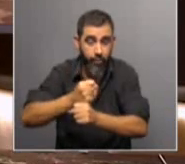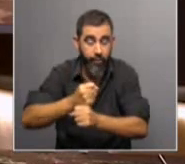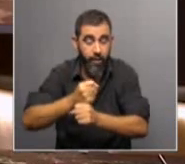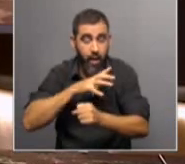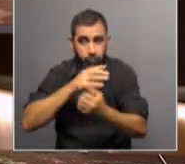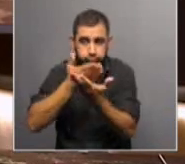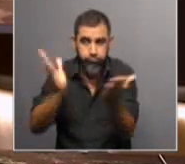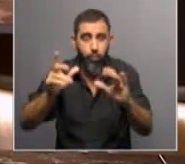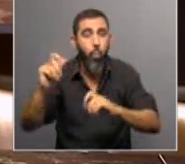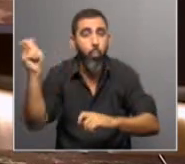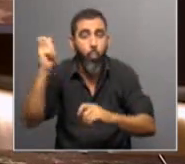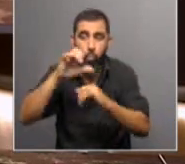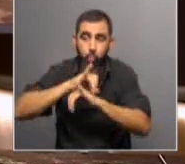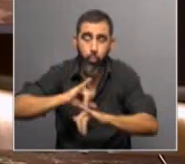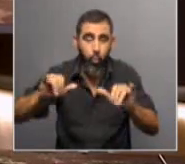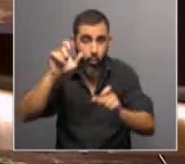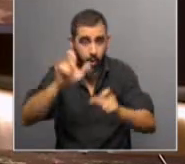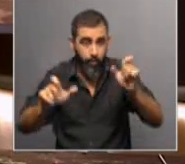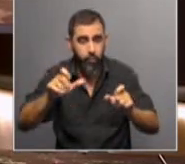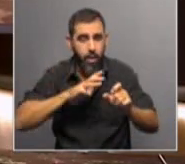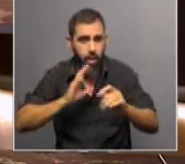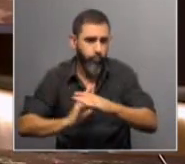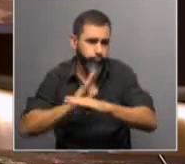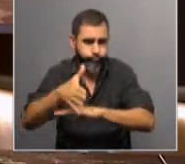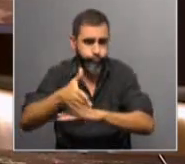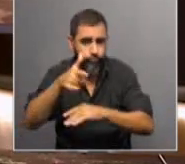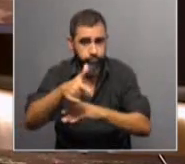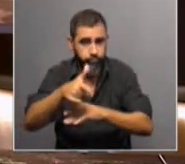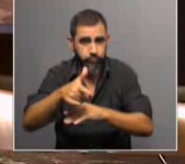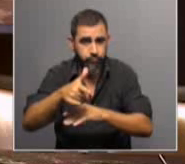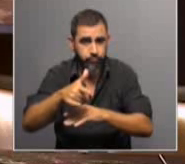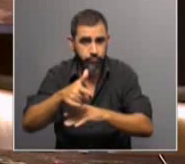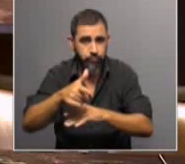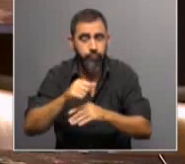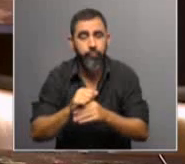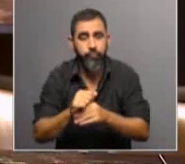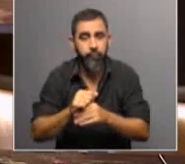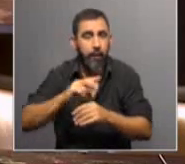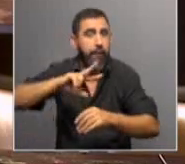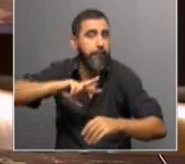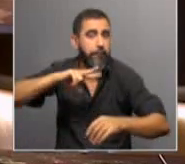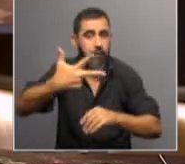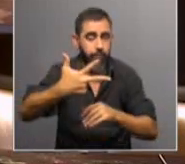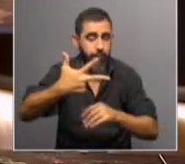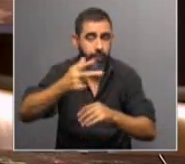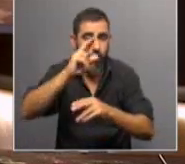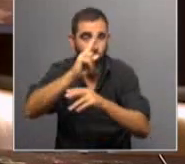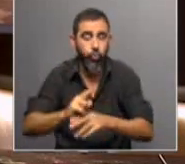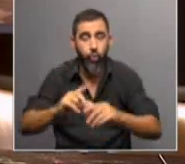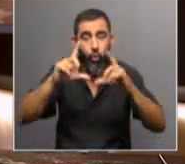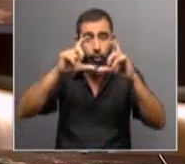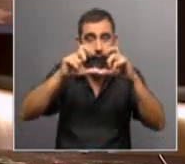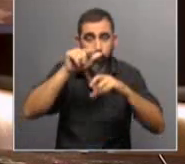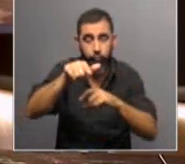está en dominio público, la ciudadanía accedió a, en cuanto al volumen, triplicó el uso de